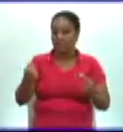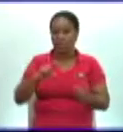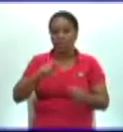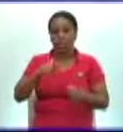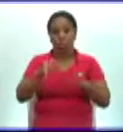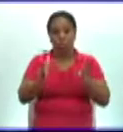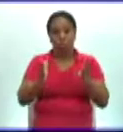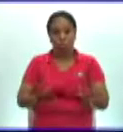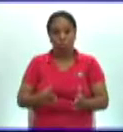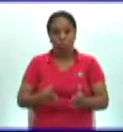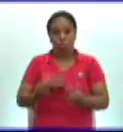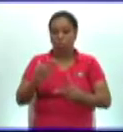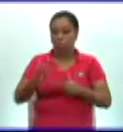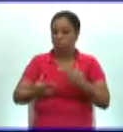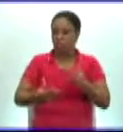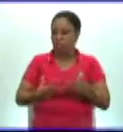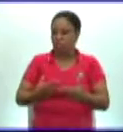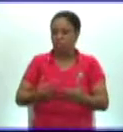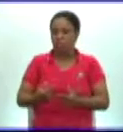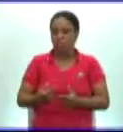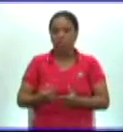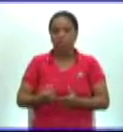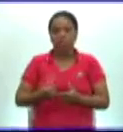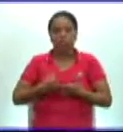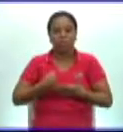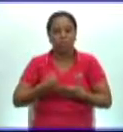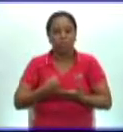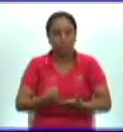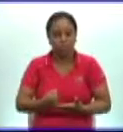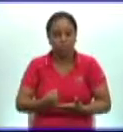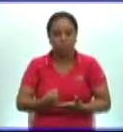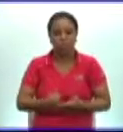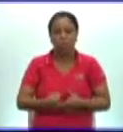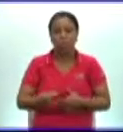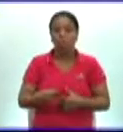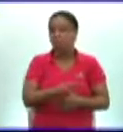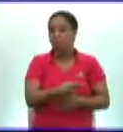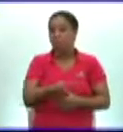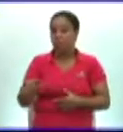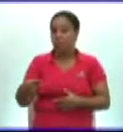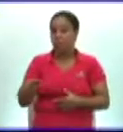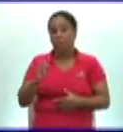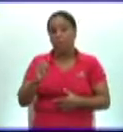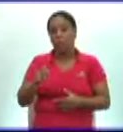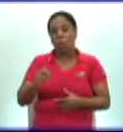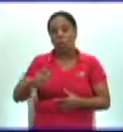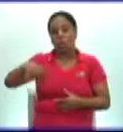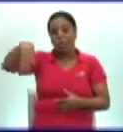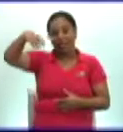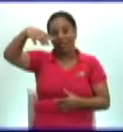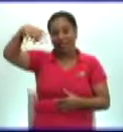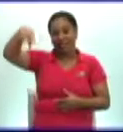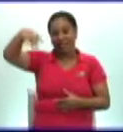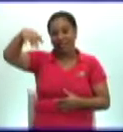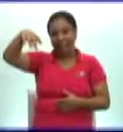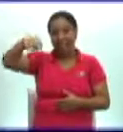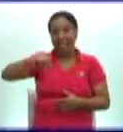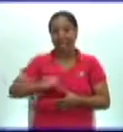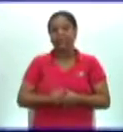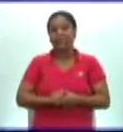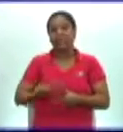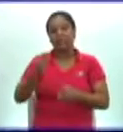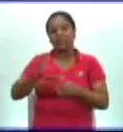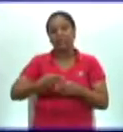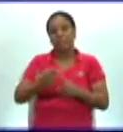cuerpo actúa sobre su apoyo horizontal o en suspensión se denomina